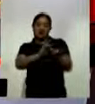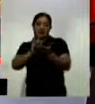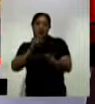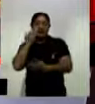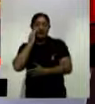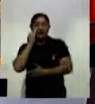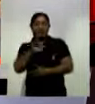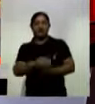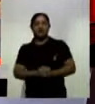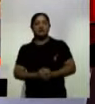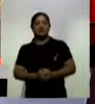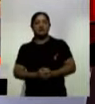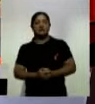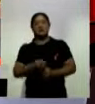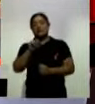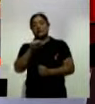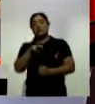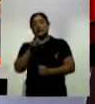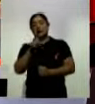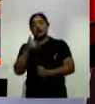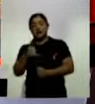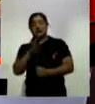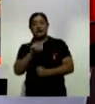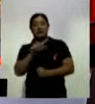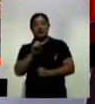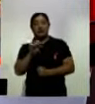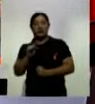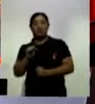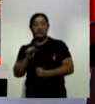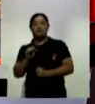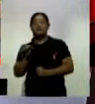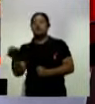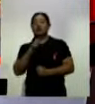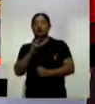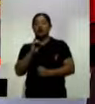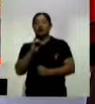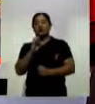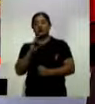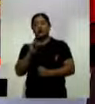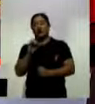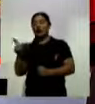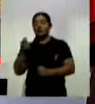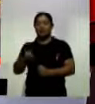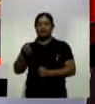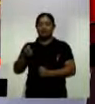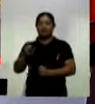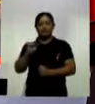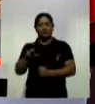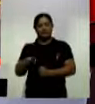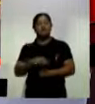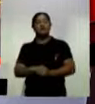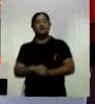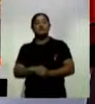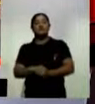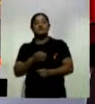Facebook, principalmente para Sandy Báez, para Rocío Castro Lira, quien te manda saludos, por supuesto, mi querida Sue, y a todos los que están realizando